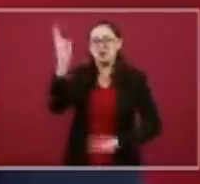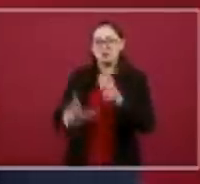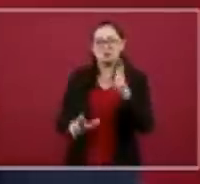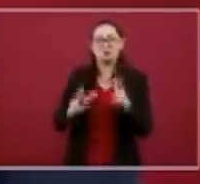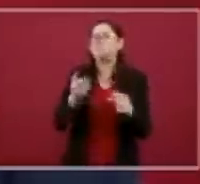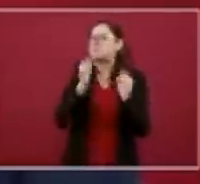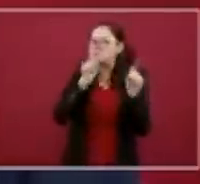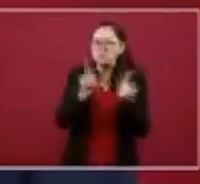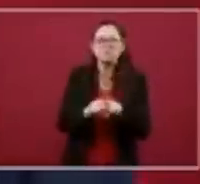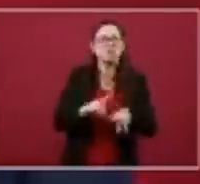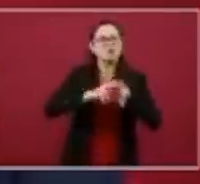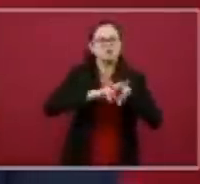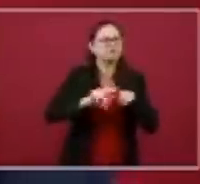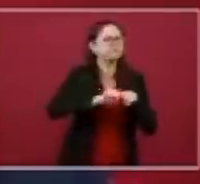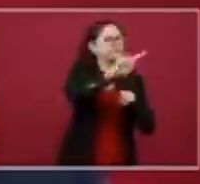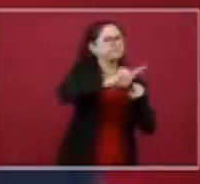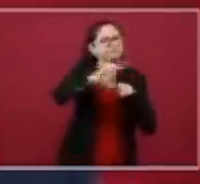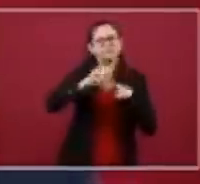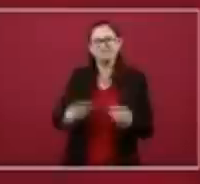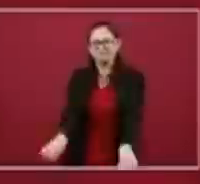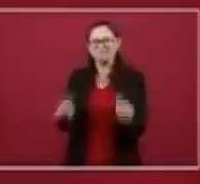estos